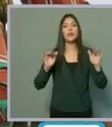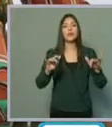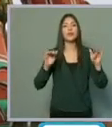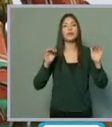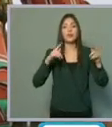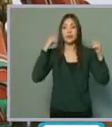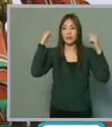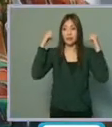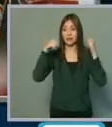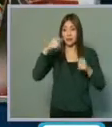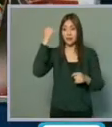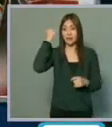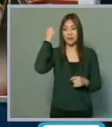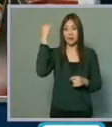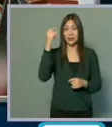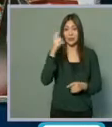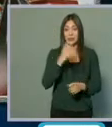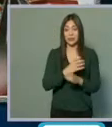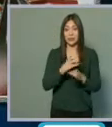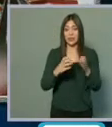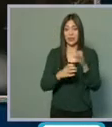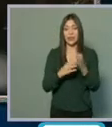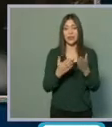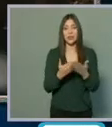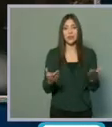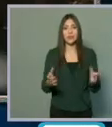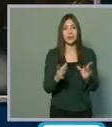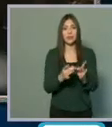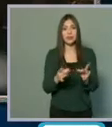pueden imaginar un detalle, por eso nosotros estamos